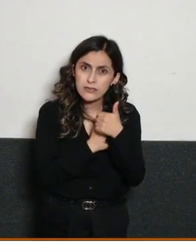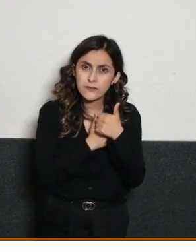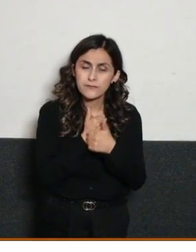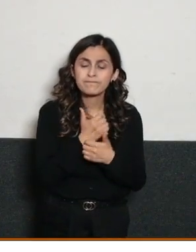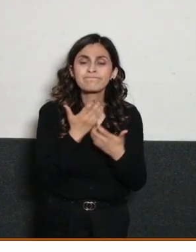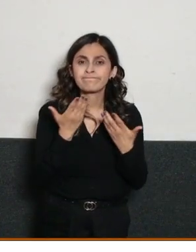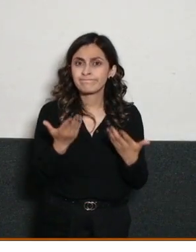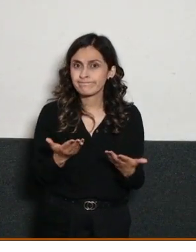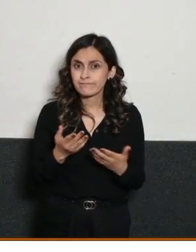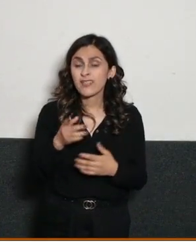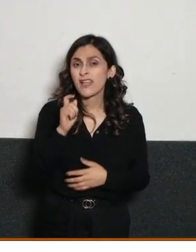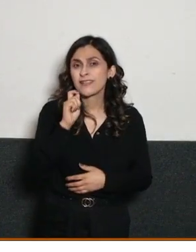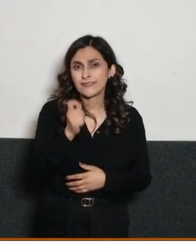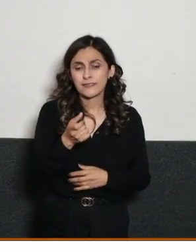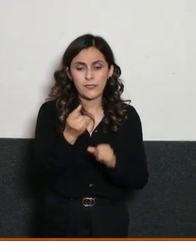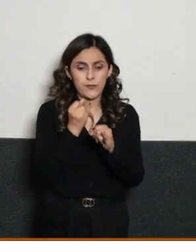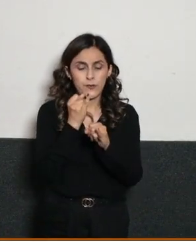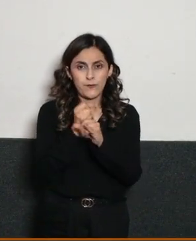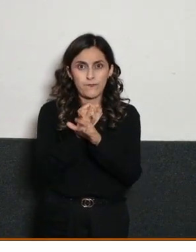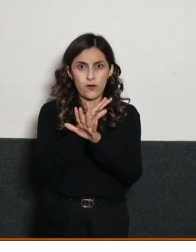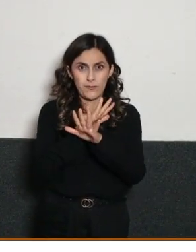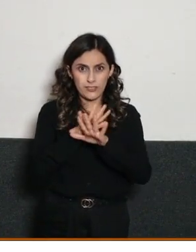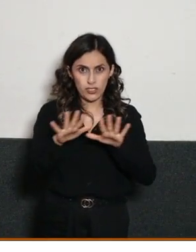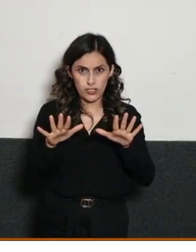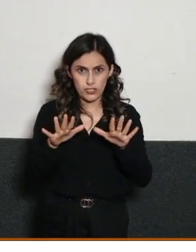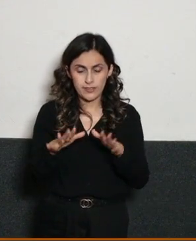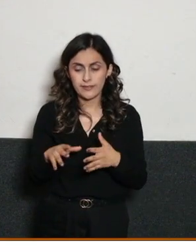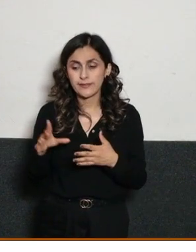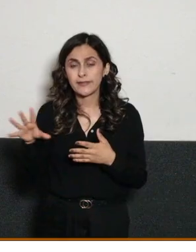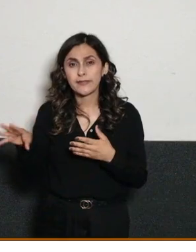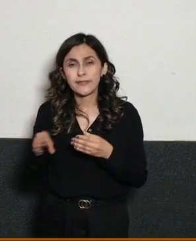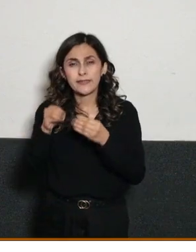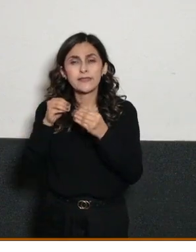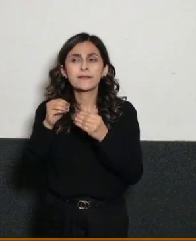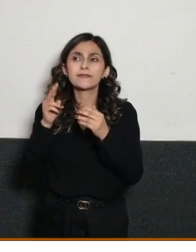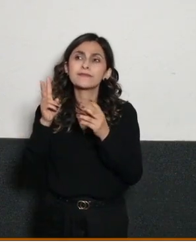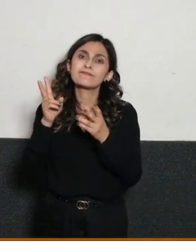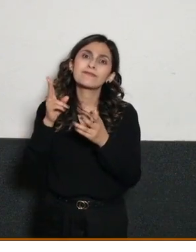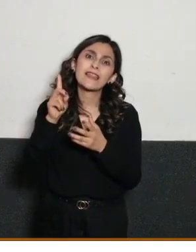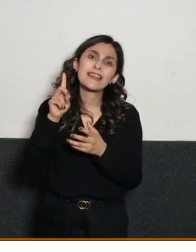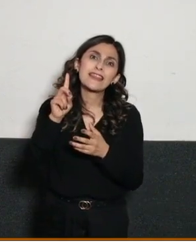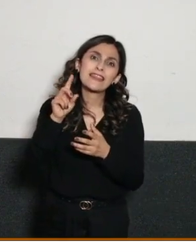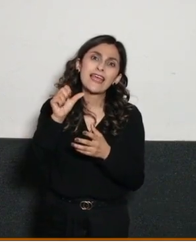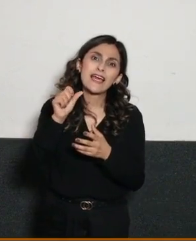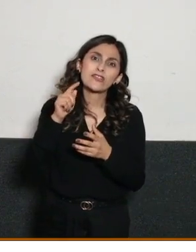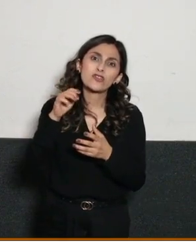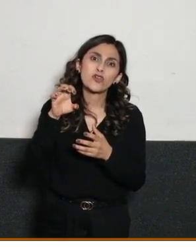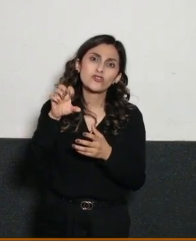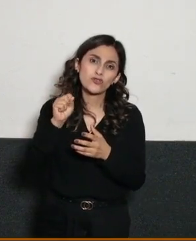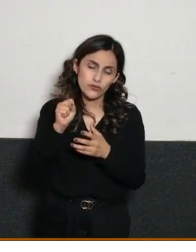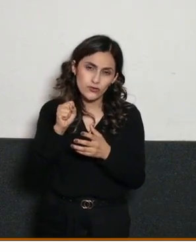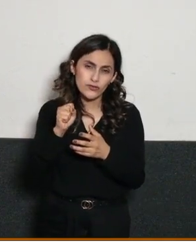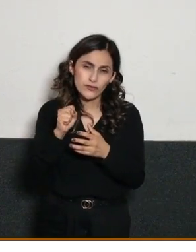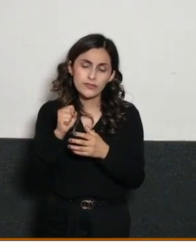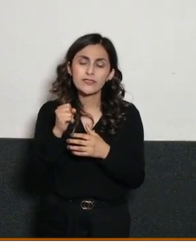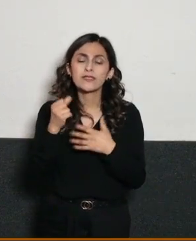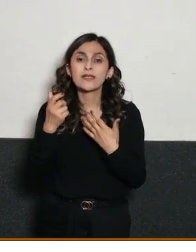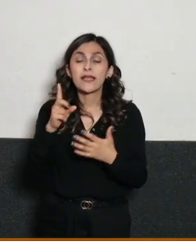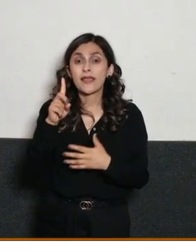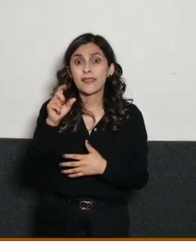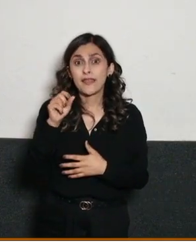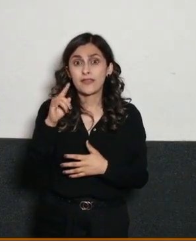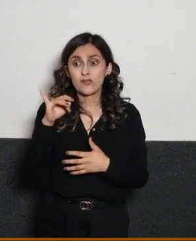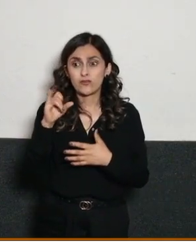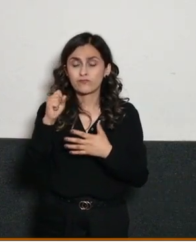¿qué pasa con la información y con los datos? Por un lado, cuando empezamos a utilizar datos, los datos nos pueden